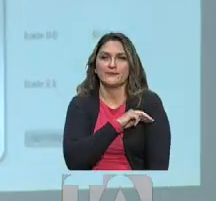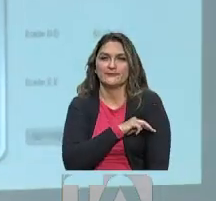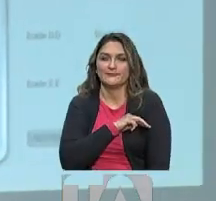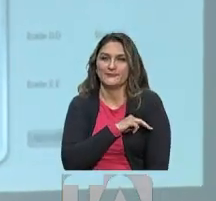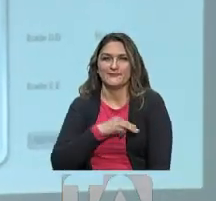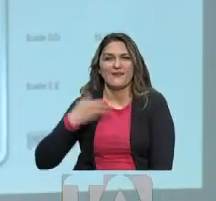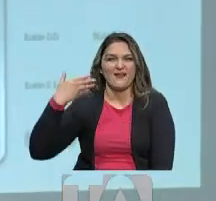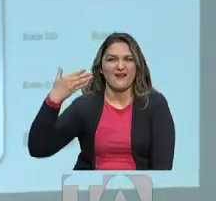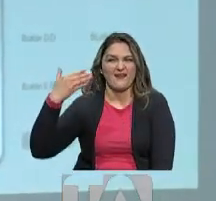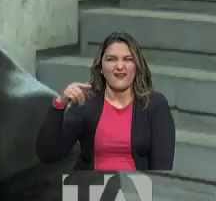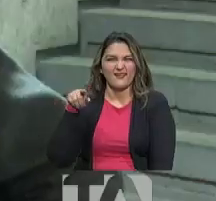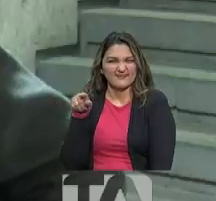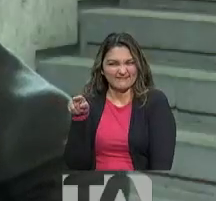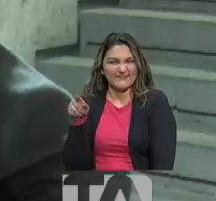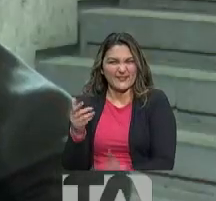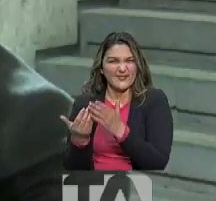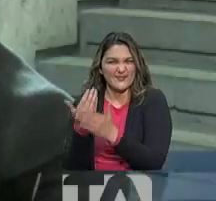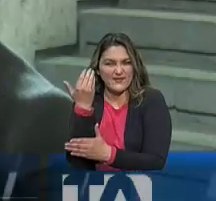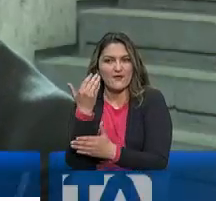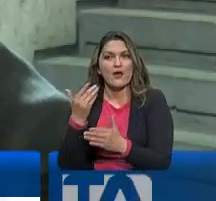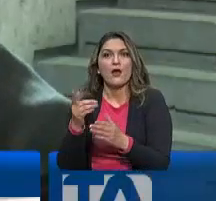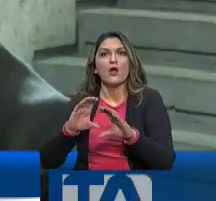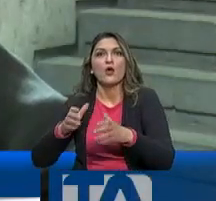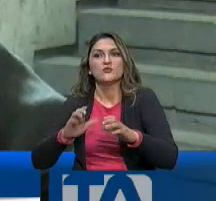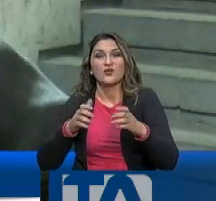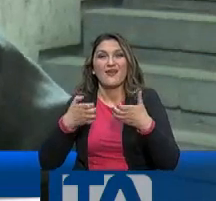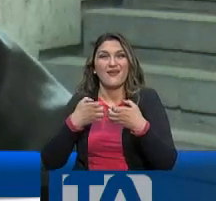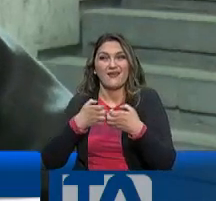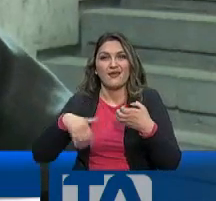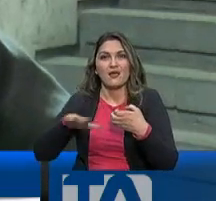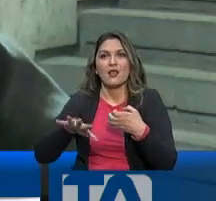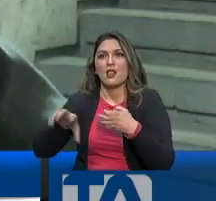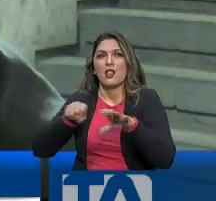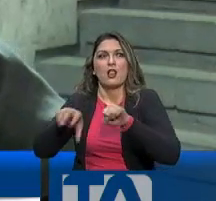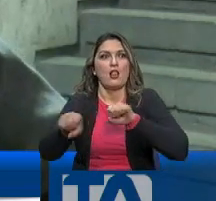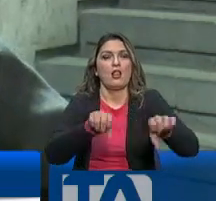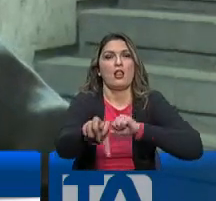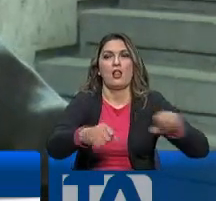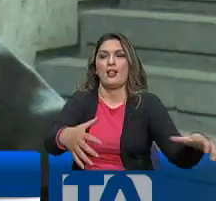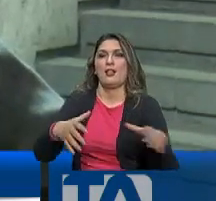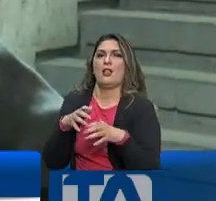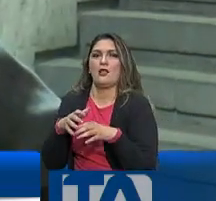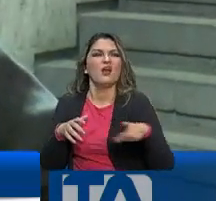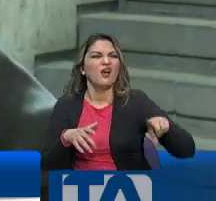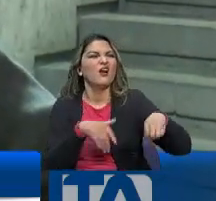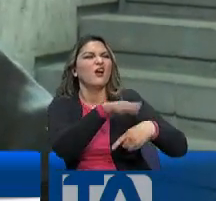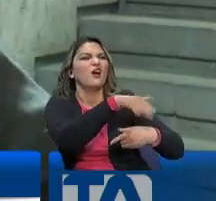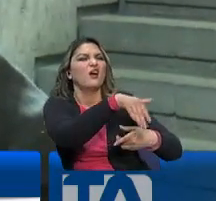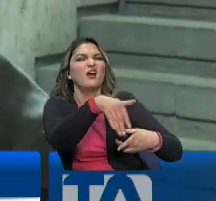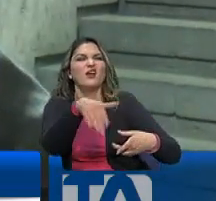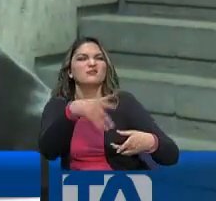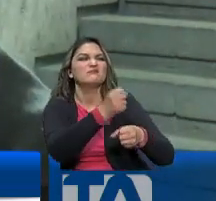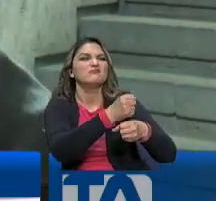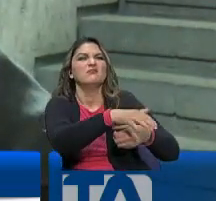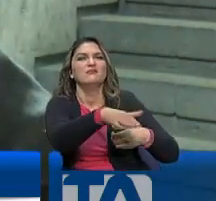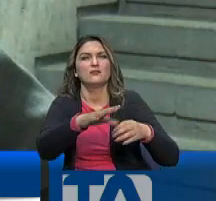se repartieron las comisiones. Y luego que nos mueven a nosotros, se toman las comisiones que ellos consideran pertinentes. Y